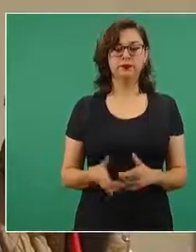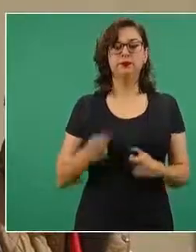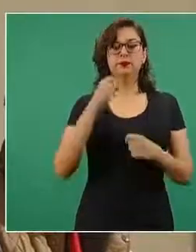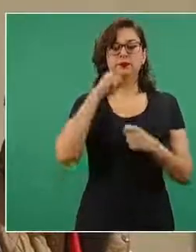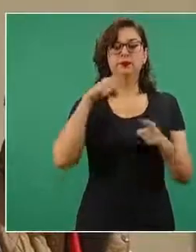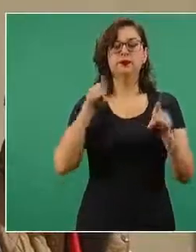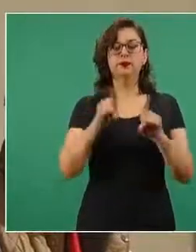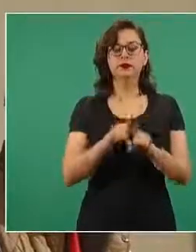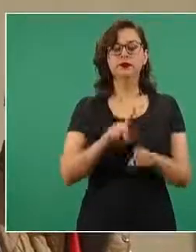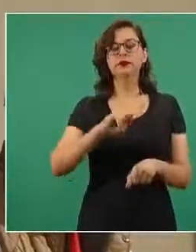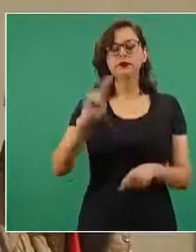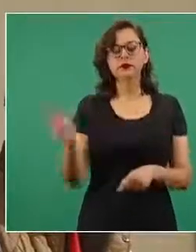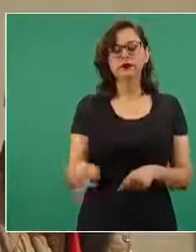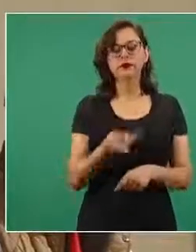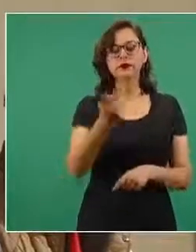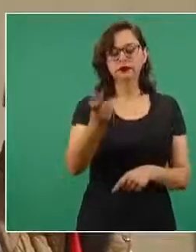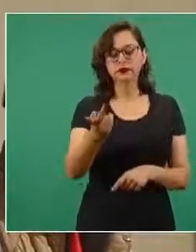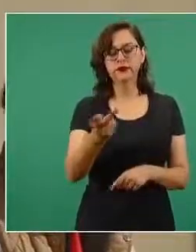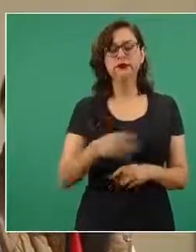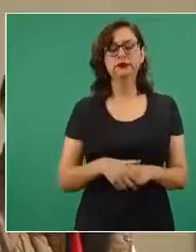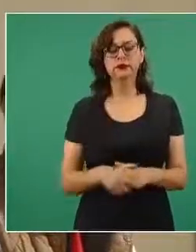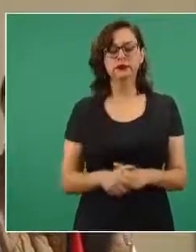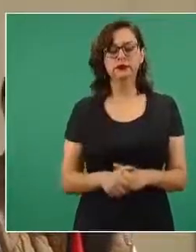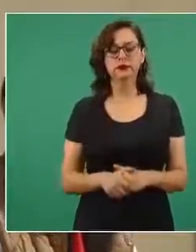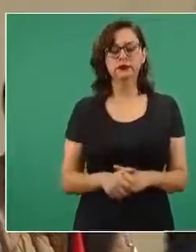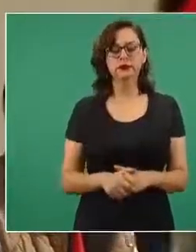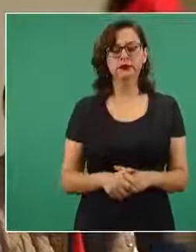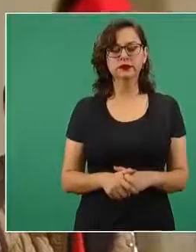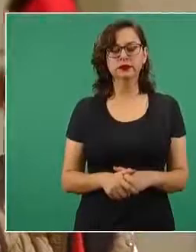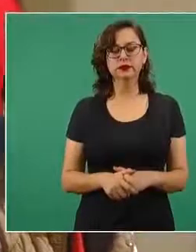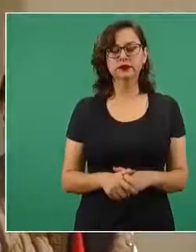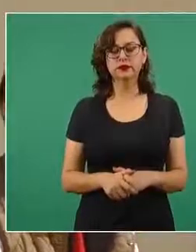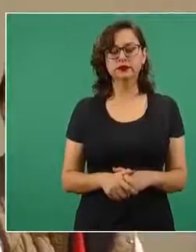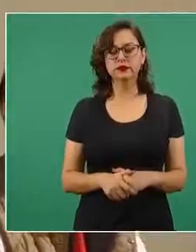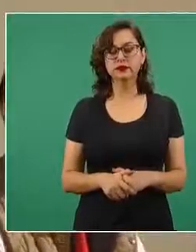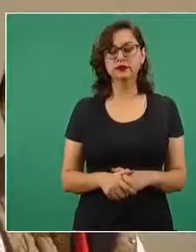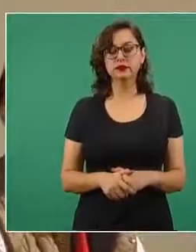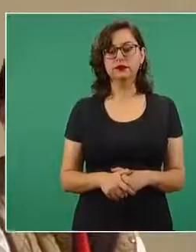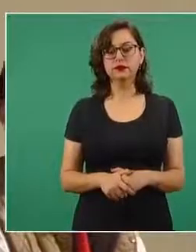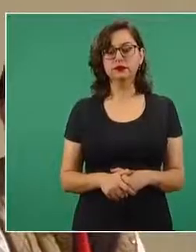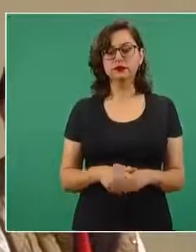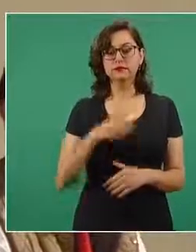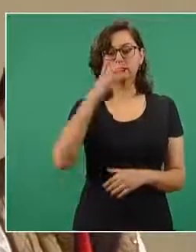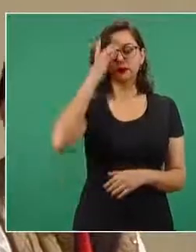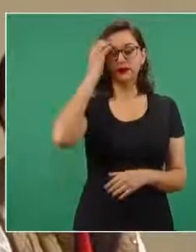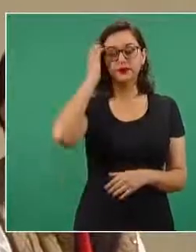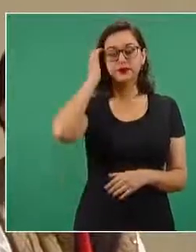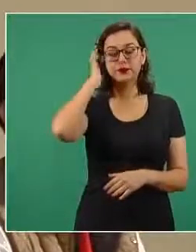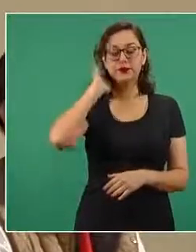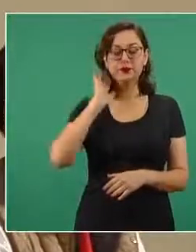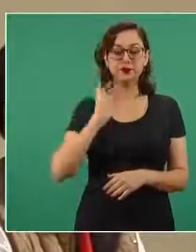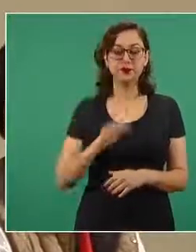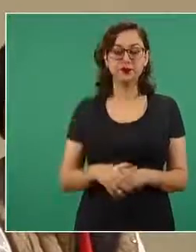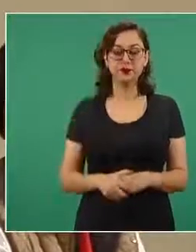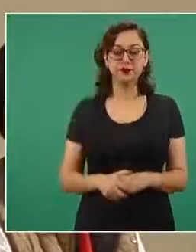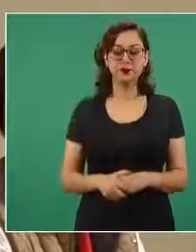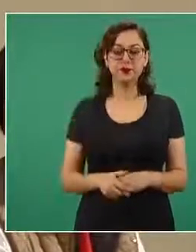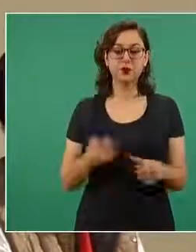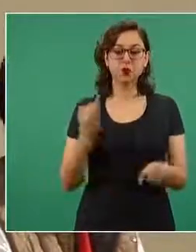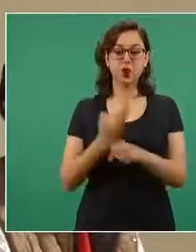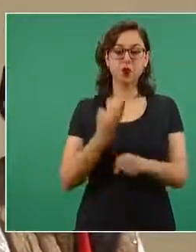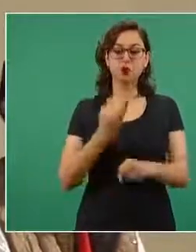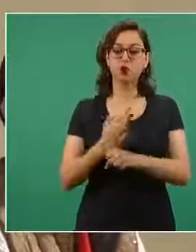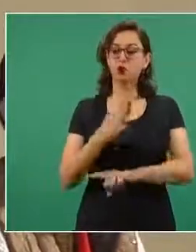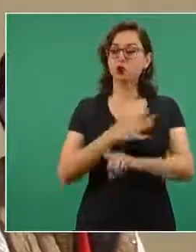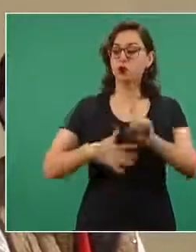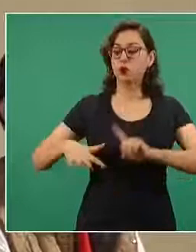preguntan que si en este ambiente tan turbulento donde pues los jueces, como en el caso del juez Gómez Fierro, que también ya